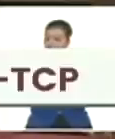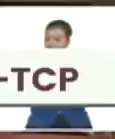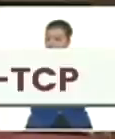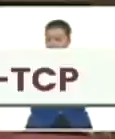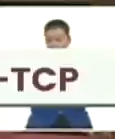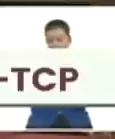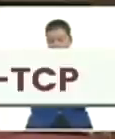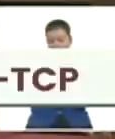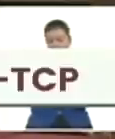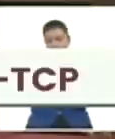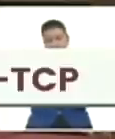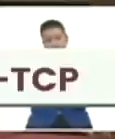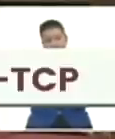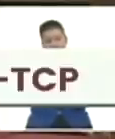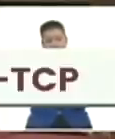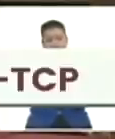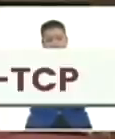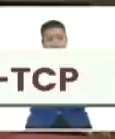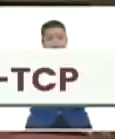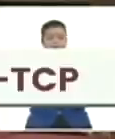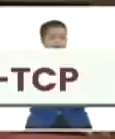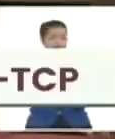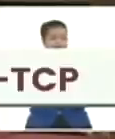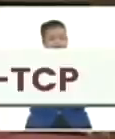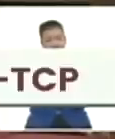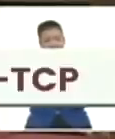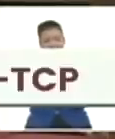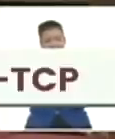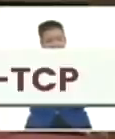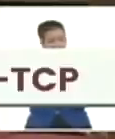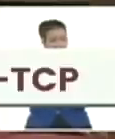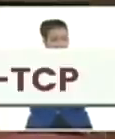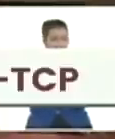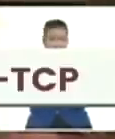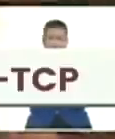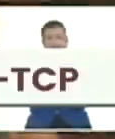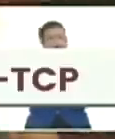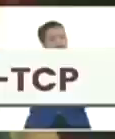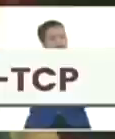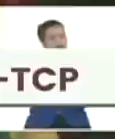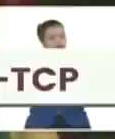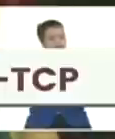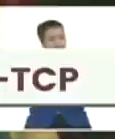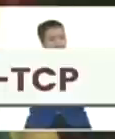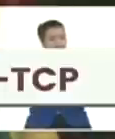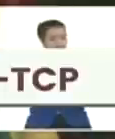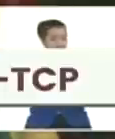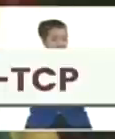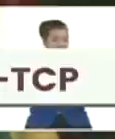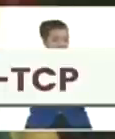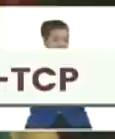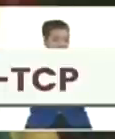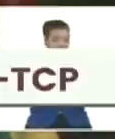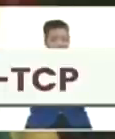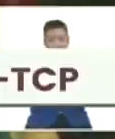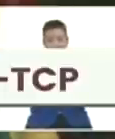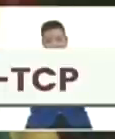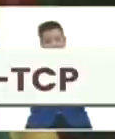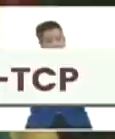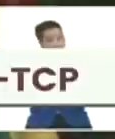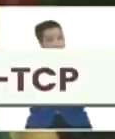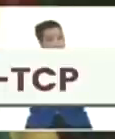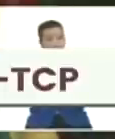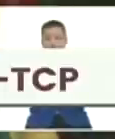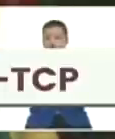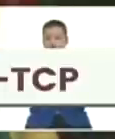con equilibrio de poder y sin hegemonismos, con pleno respeto a los principios de la autodeterminación de los pueblos y la no injerencia